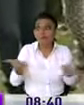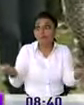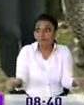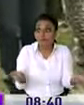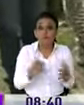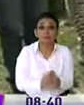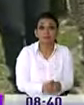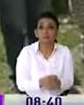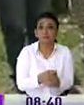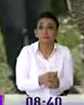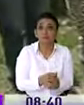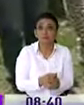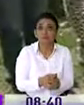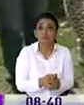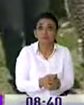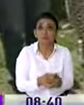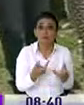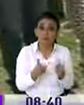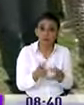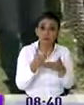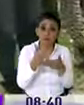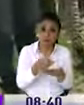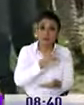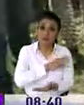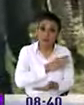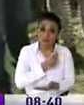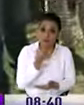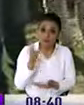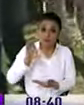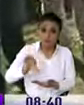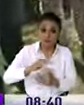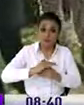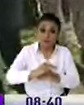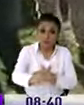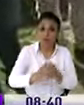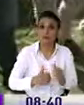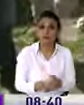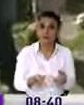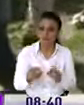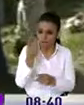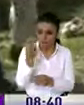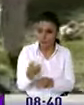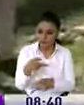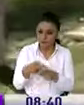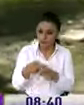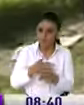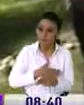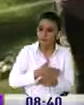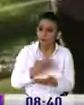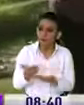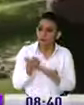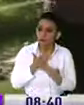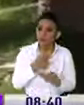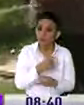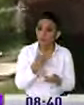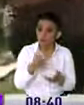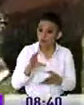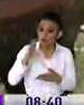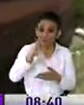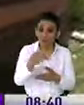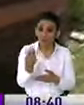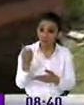están dispuestos a ayudar al municipio que adoquine esta calle? Buenos días, vecino, ayúdame con su nombre y apellido. ¿Ustedes están dispuestos